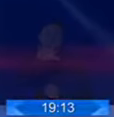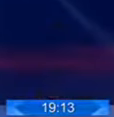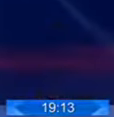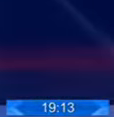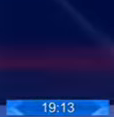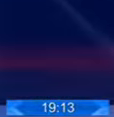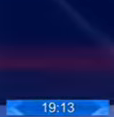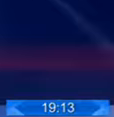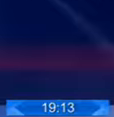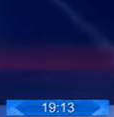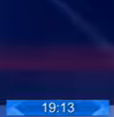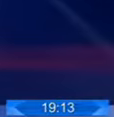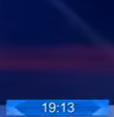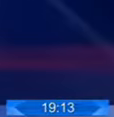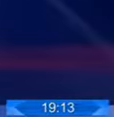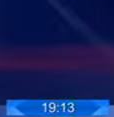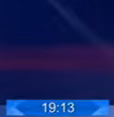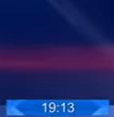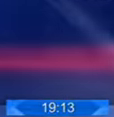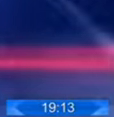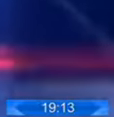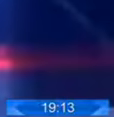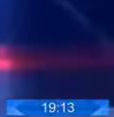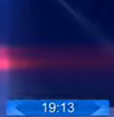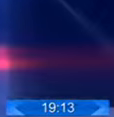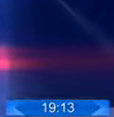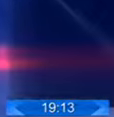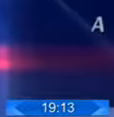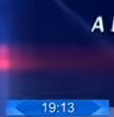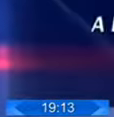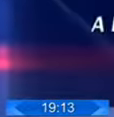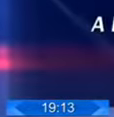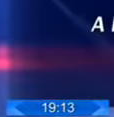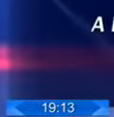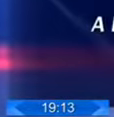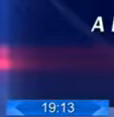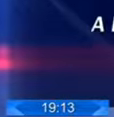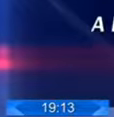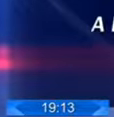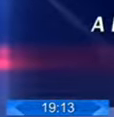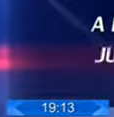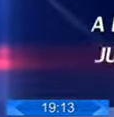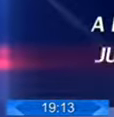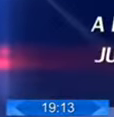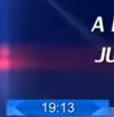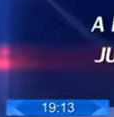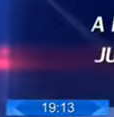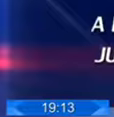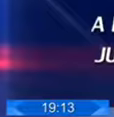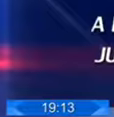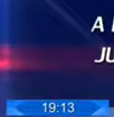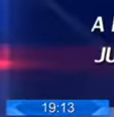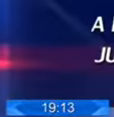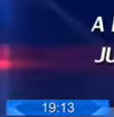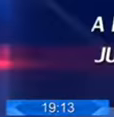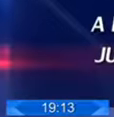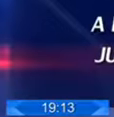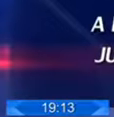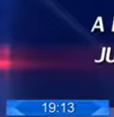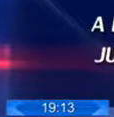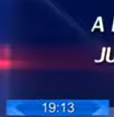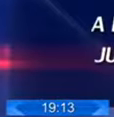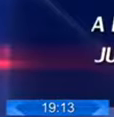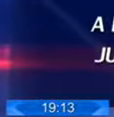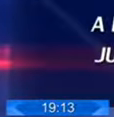$37.50 por la primera vuelta y el mismo valor por la segunda. A este valor se suma 56.25 correspondiente a quienes además